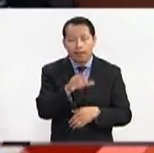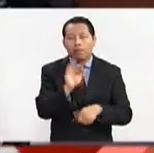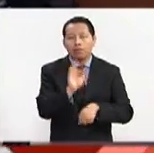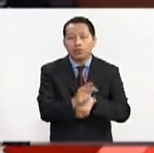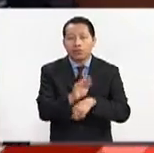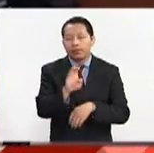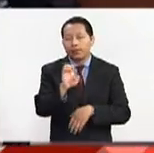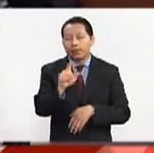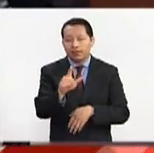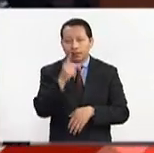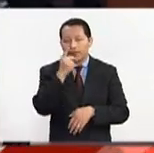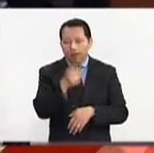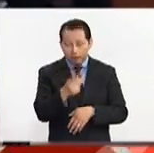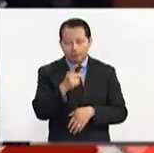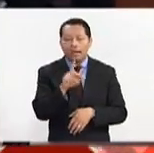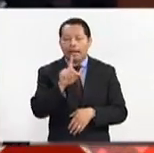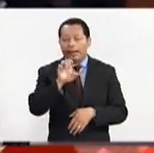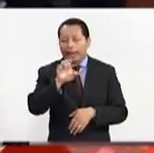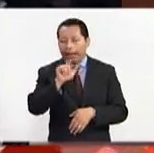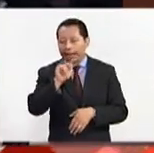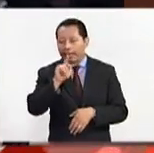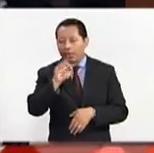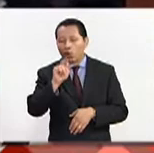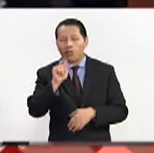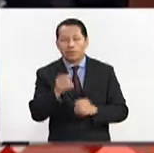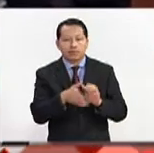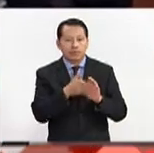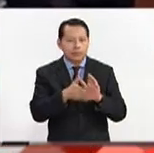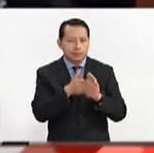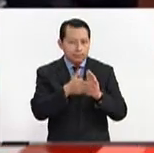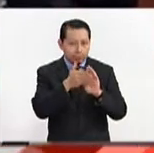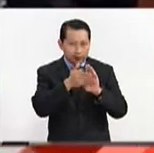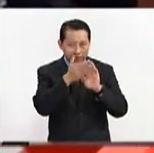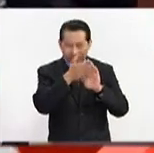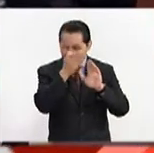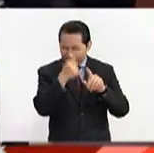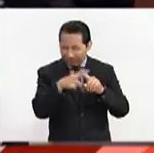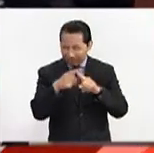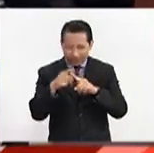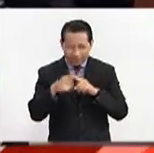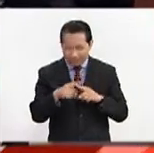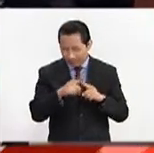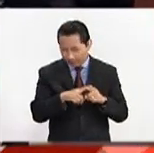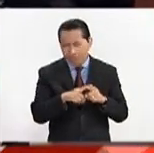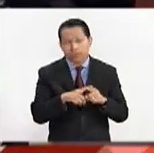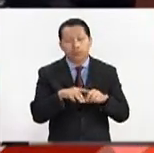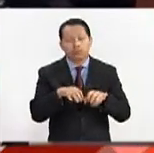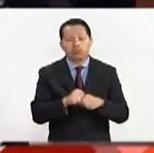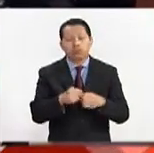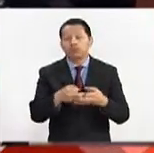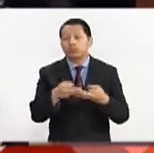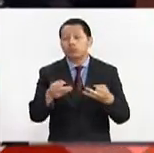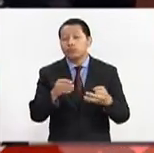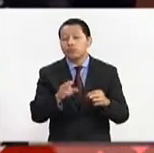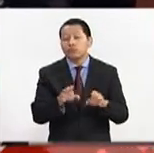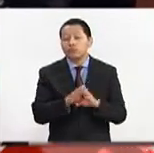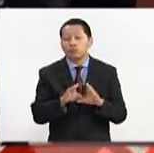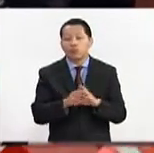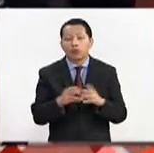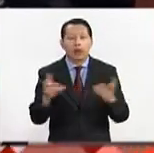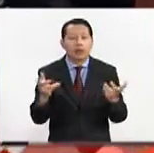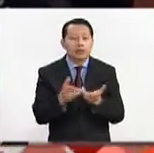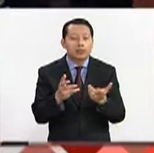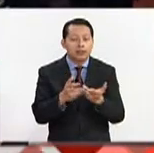Civil considera como delito grave la construcción, edificación, realización de obras de infraestructura y los asentamientos humanos que se lleven a